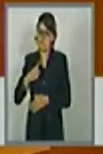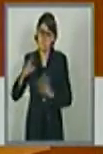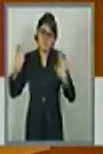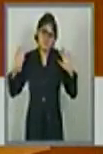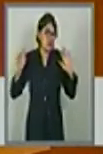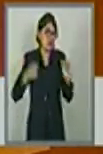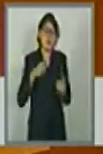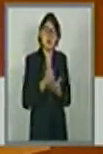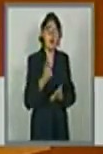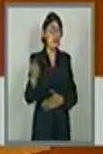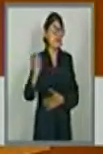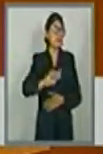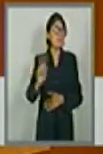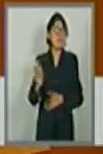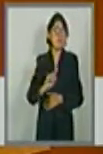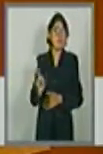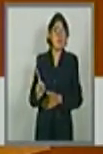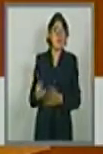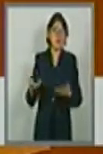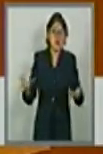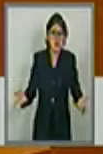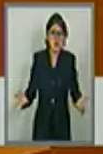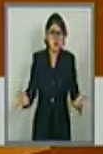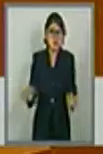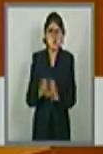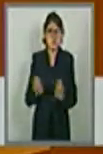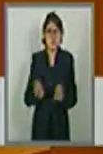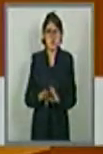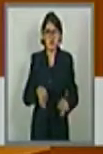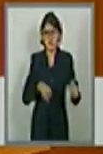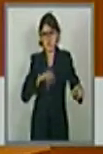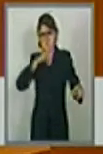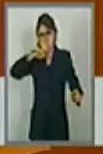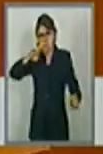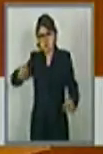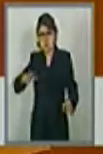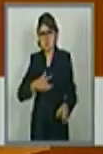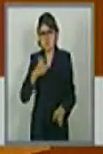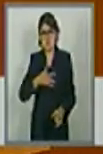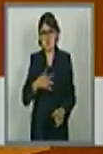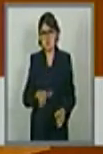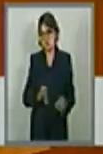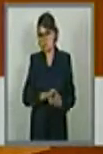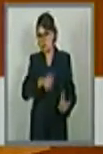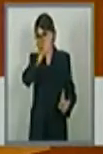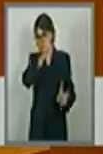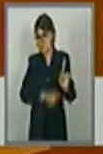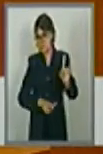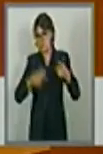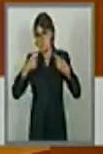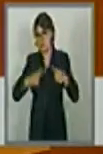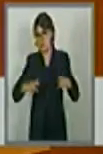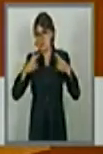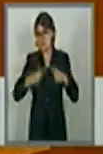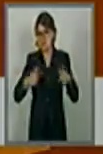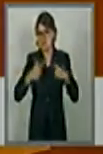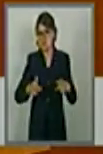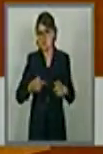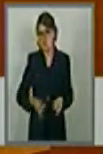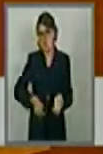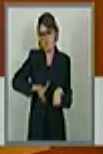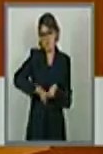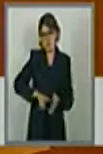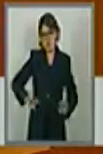referida. Es una pena este tipo de respuestas que demuestran la calidad moral de las personas, porque pone